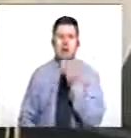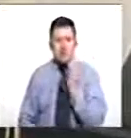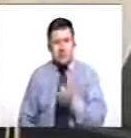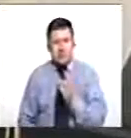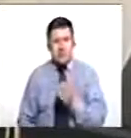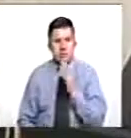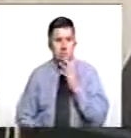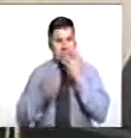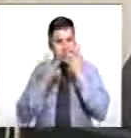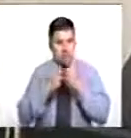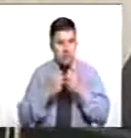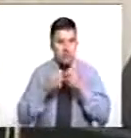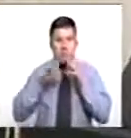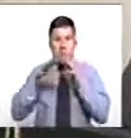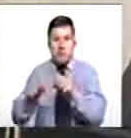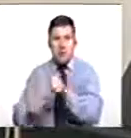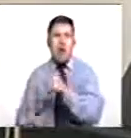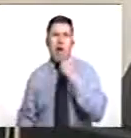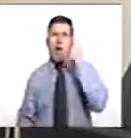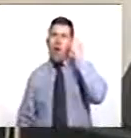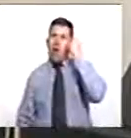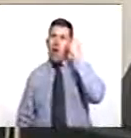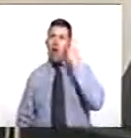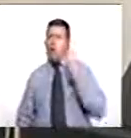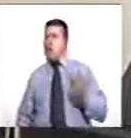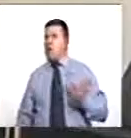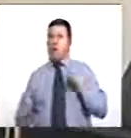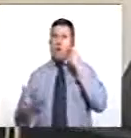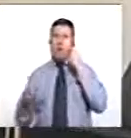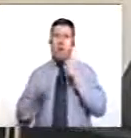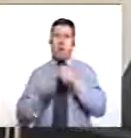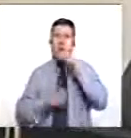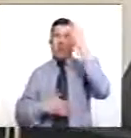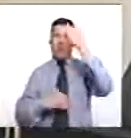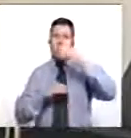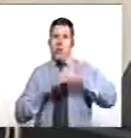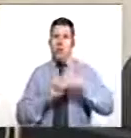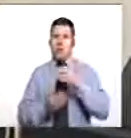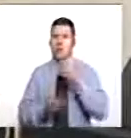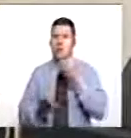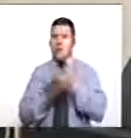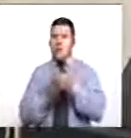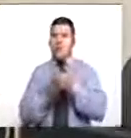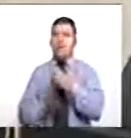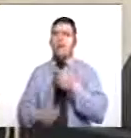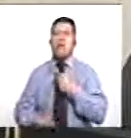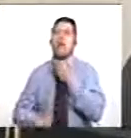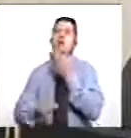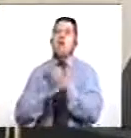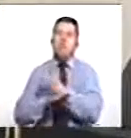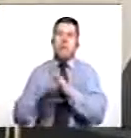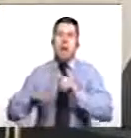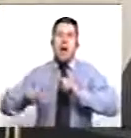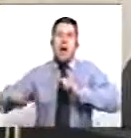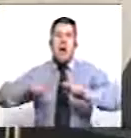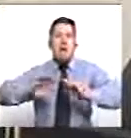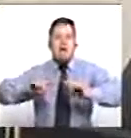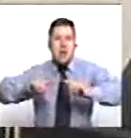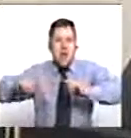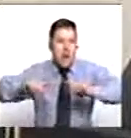que hay una empresa intervenida consideran que su último objetivo es liquidarla, y lo que estamos pidiendo aquí es